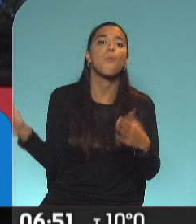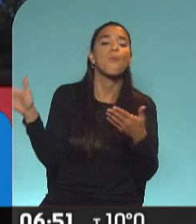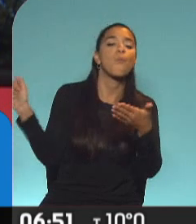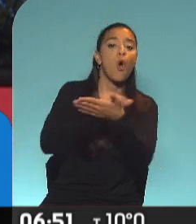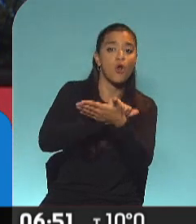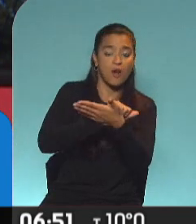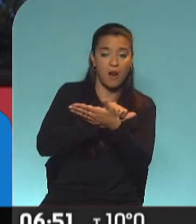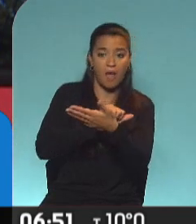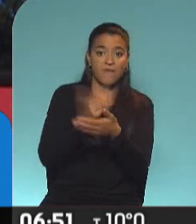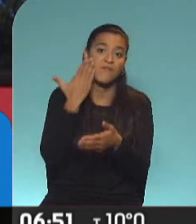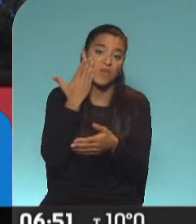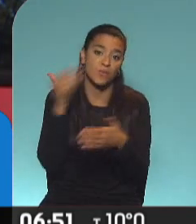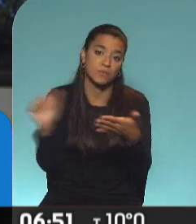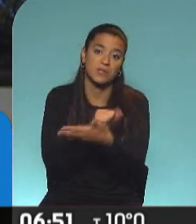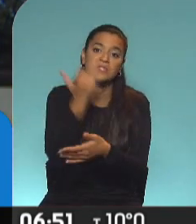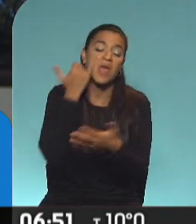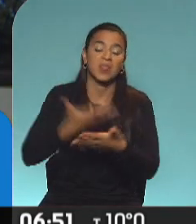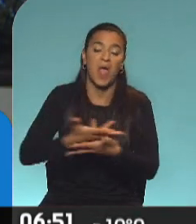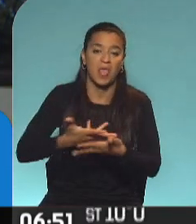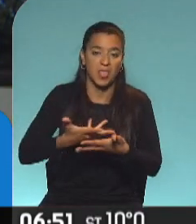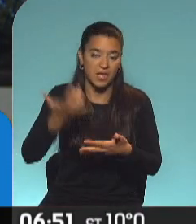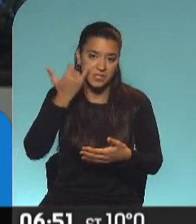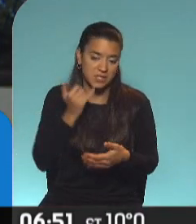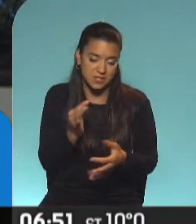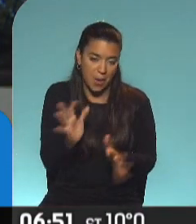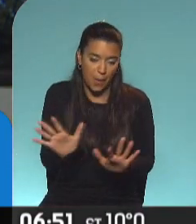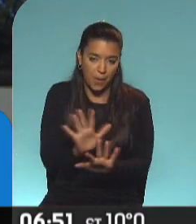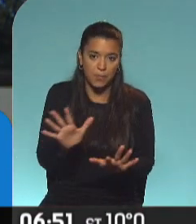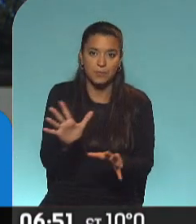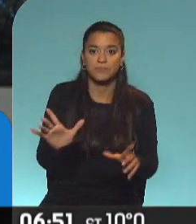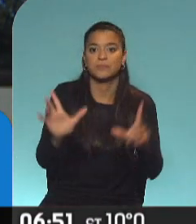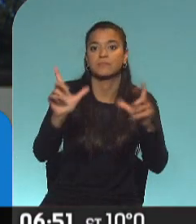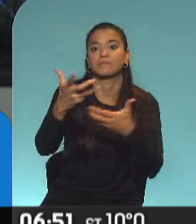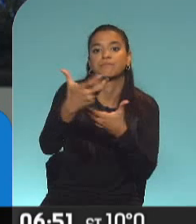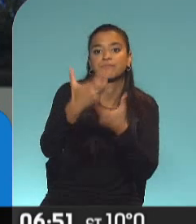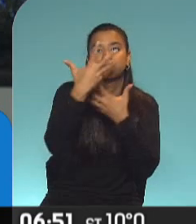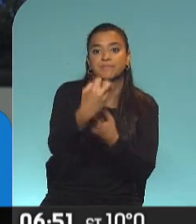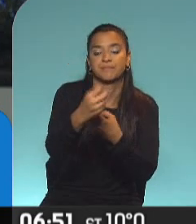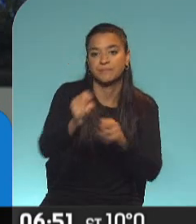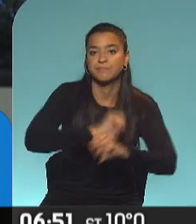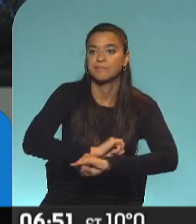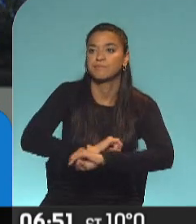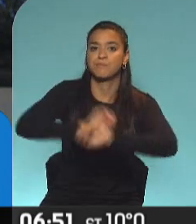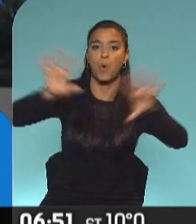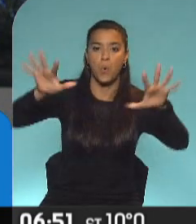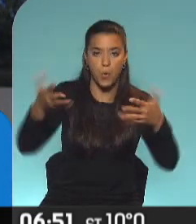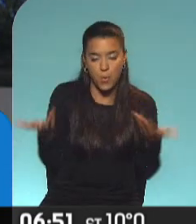su cuenta de Facebook, pero bueno, ya era tarde. Sabemos cómo es. Alguien hizo una captura, esta imagen se viralizó